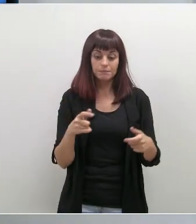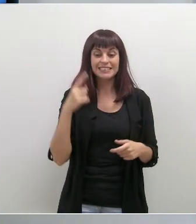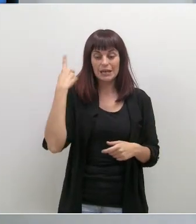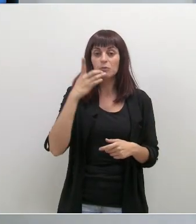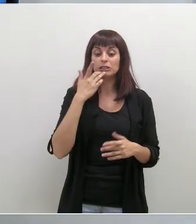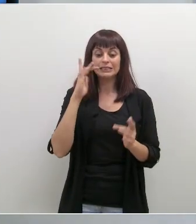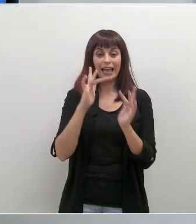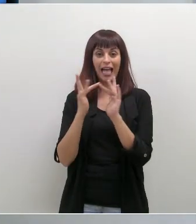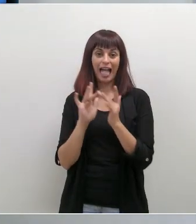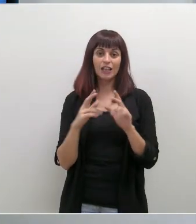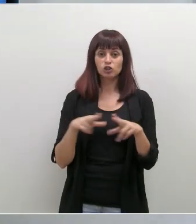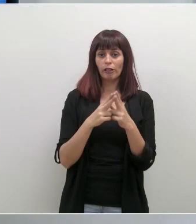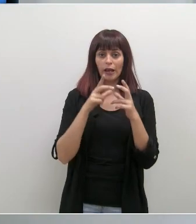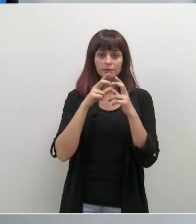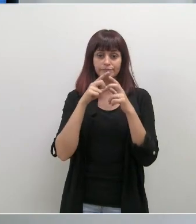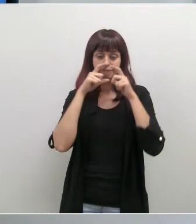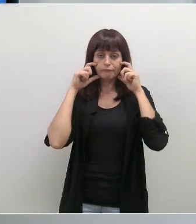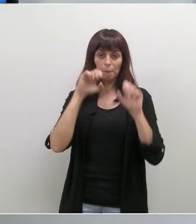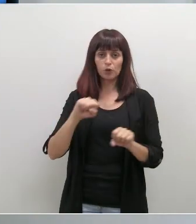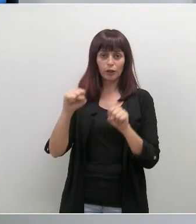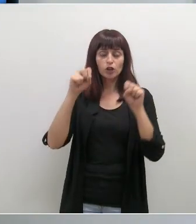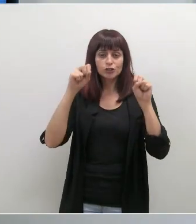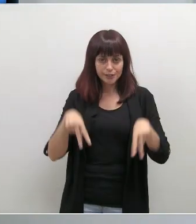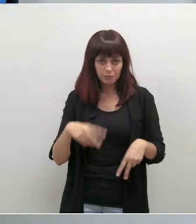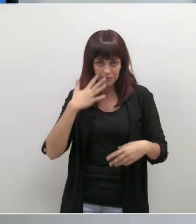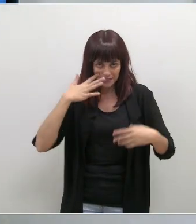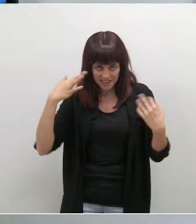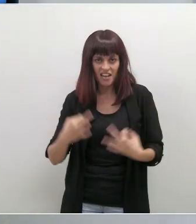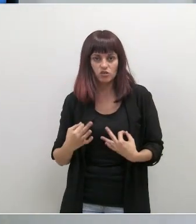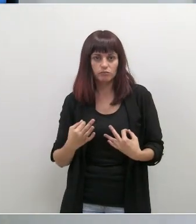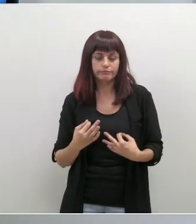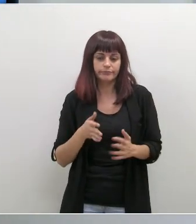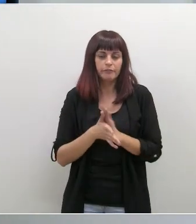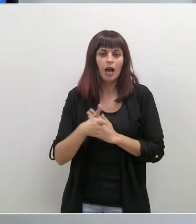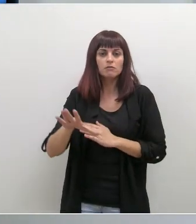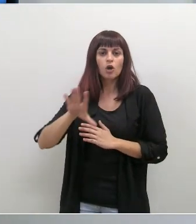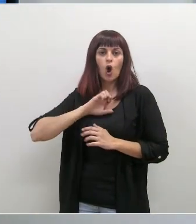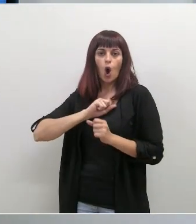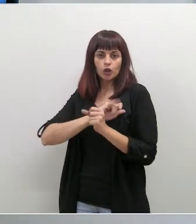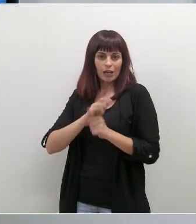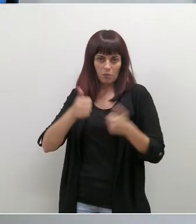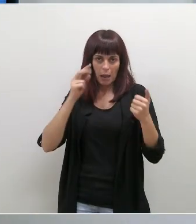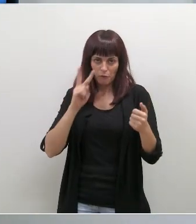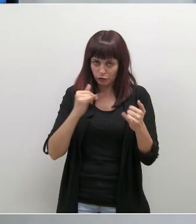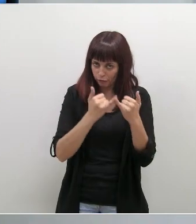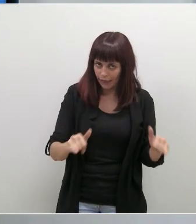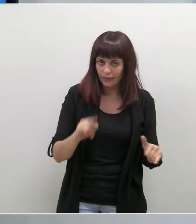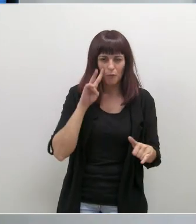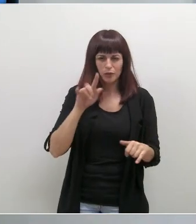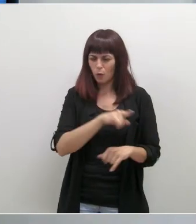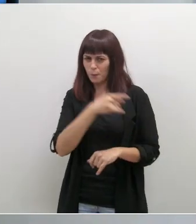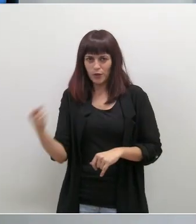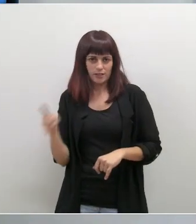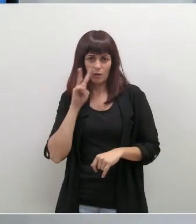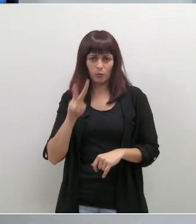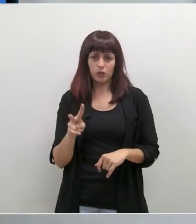interacción social sin protección hay una situación de riesgo y se produce más contagios. Eso lo hemos visto en las fiestas, lo hemos visto en los puentes y por